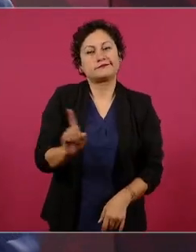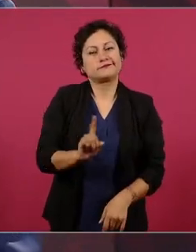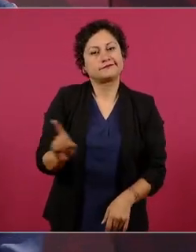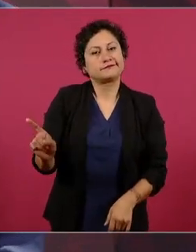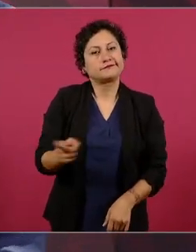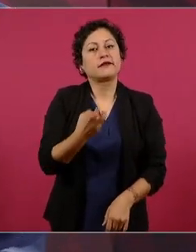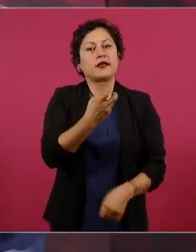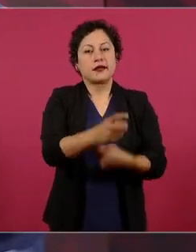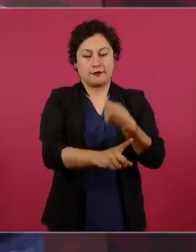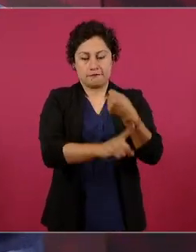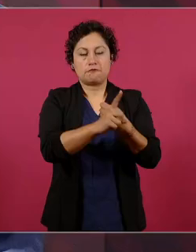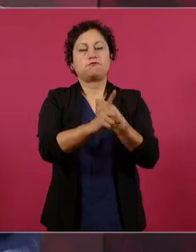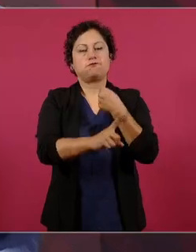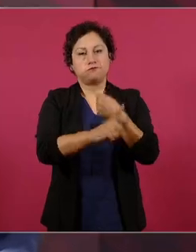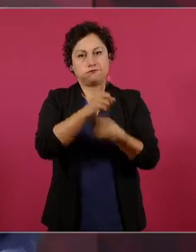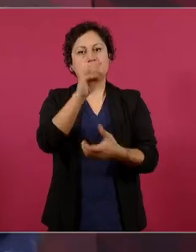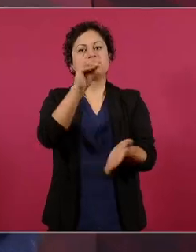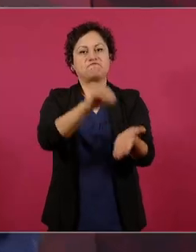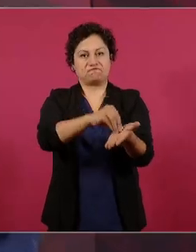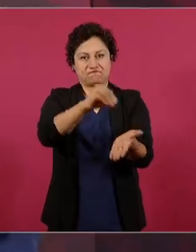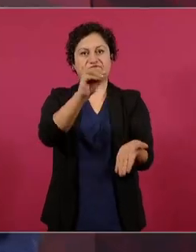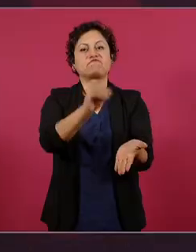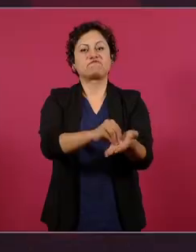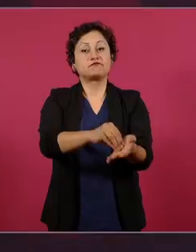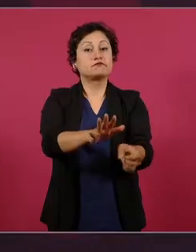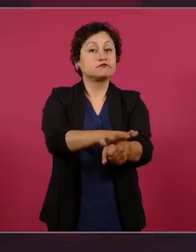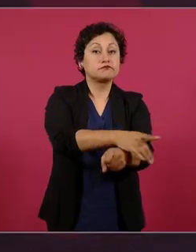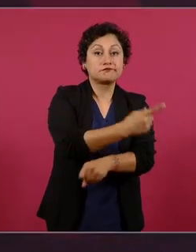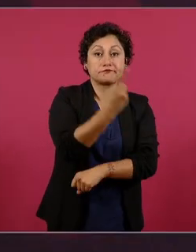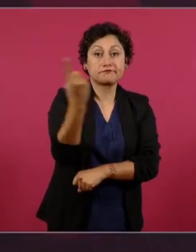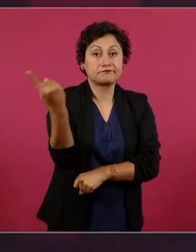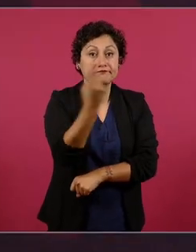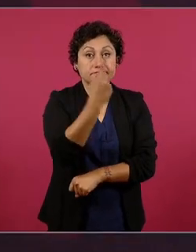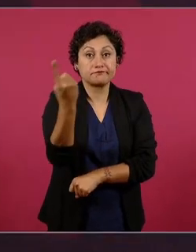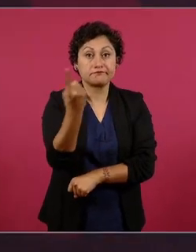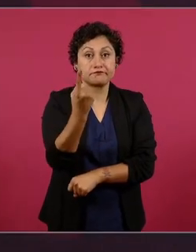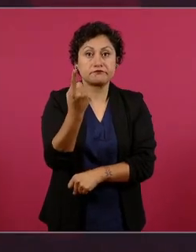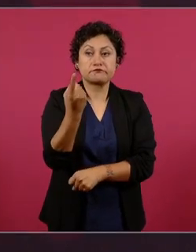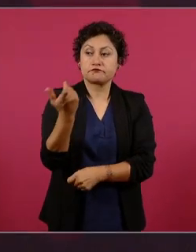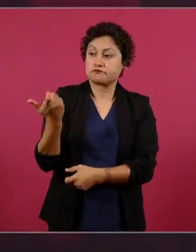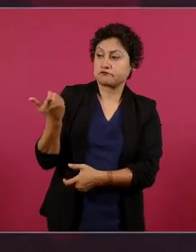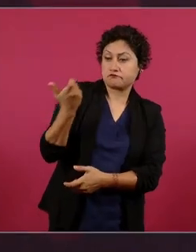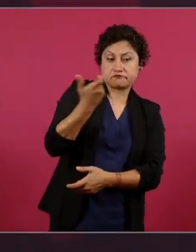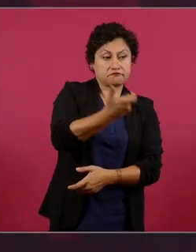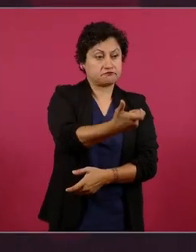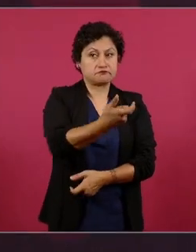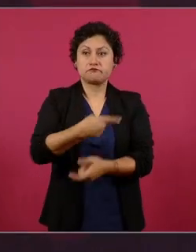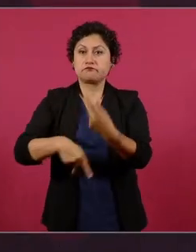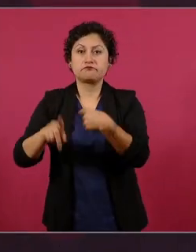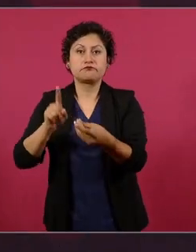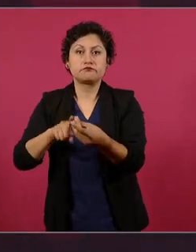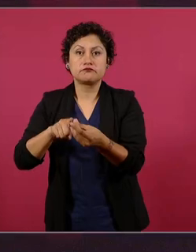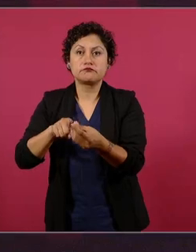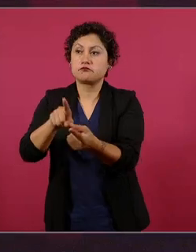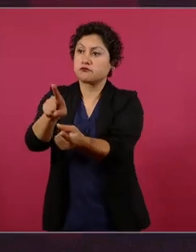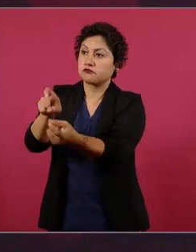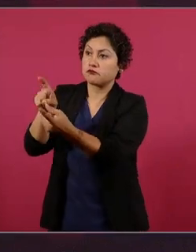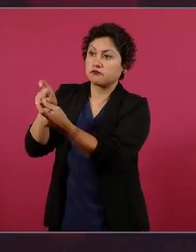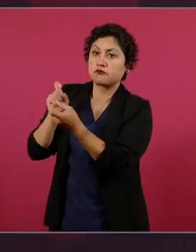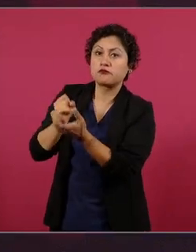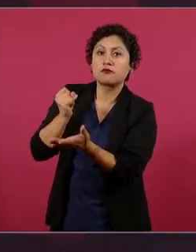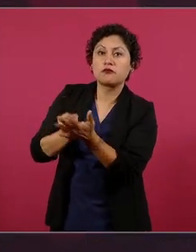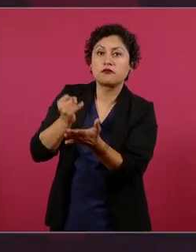porque el dinero es del pueblo. El dinero del presupuesto. Y lo tenemos que cuidar.